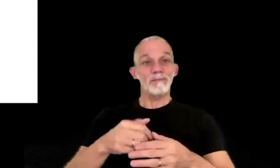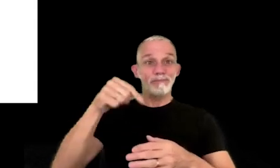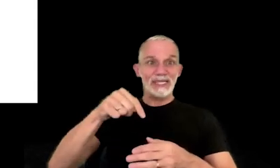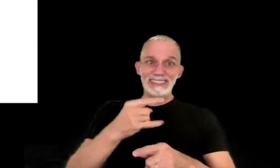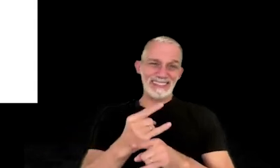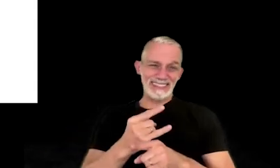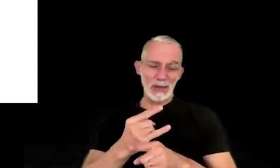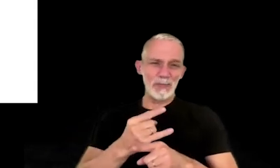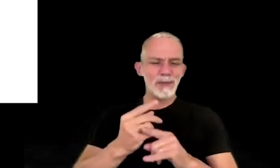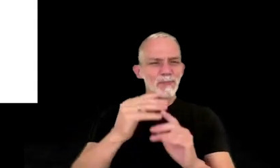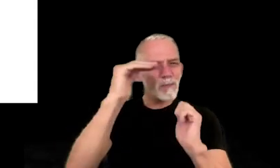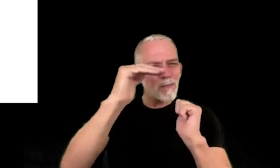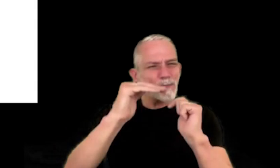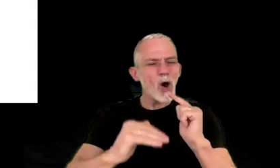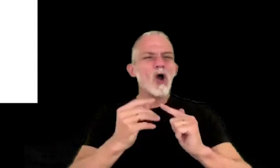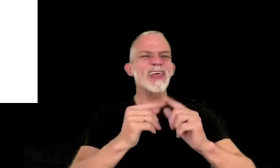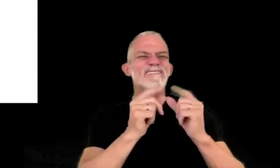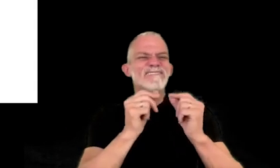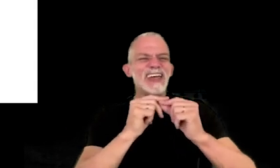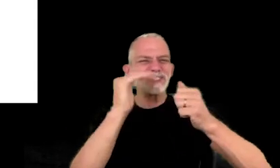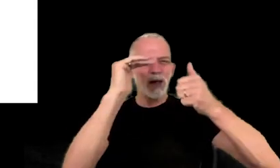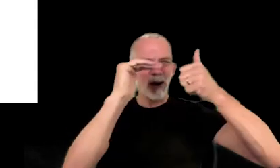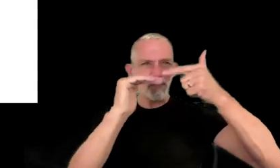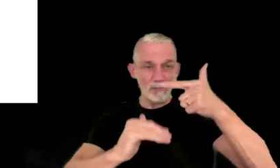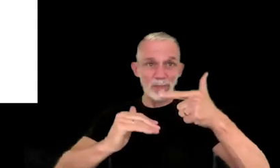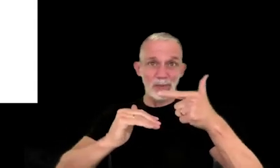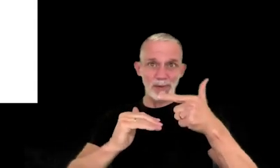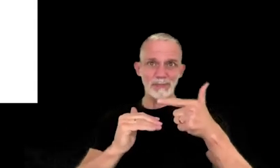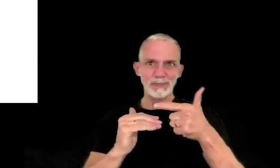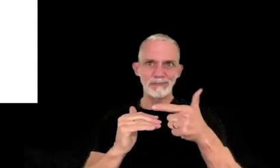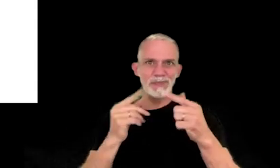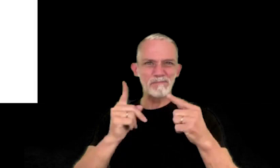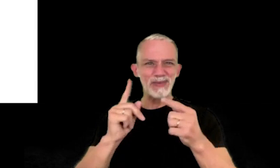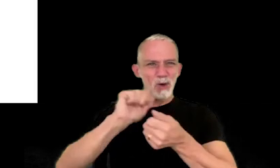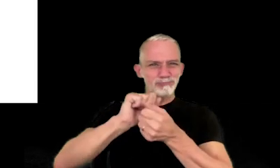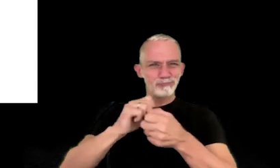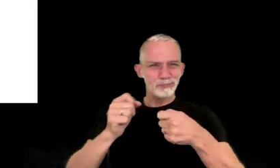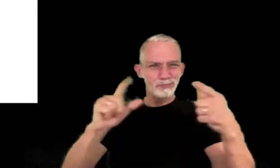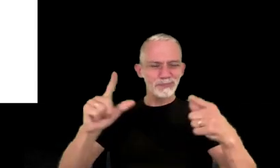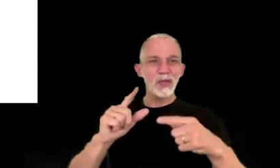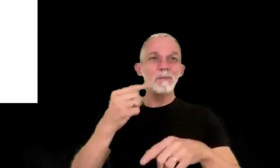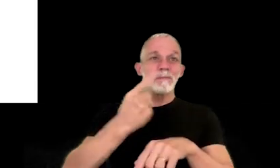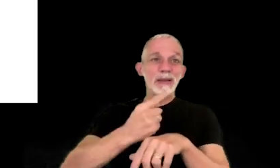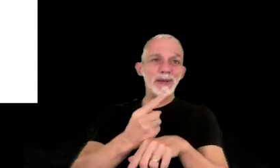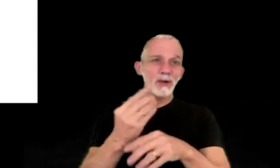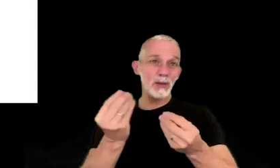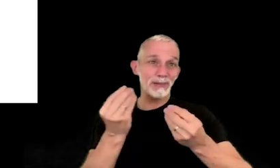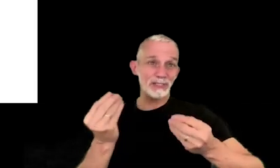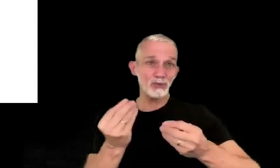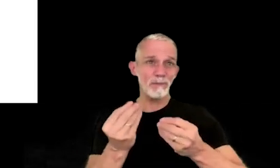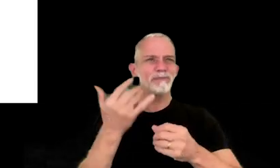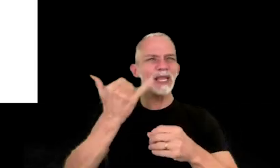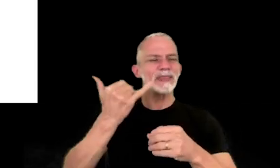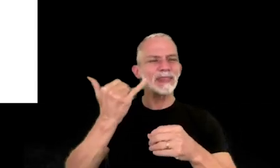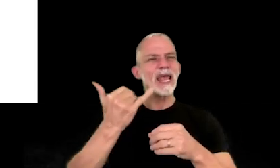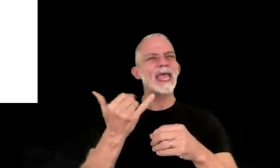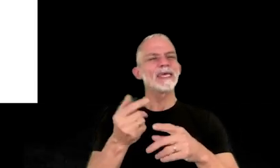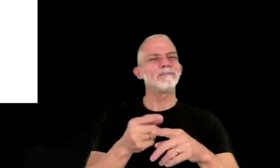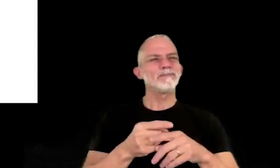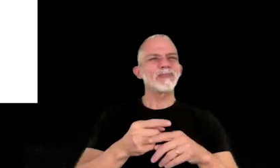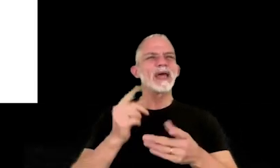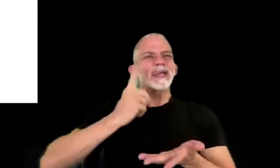y siguiendo el orden cronológico de las publicaciones, en primer lugar nos encontramos con